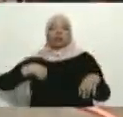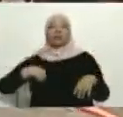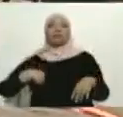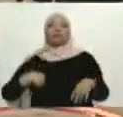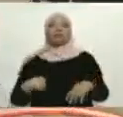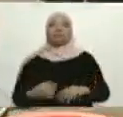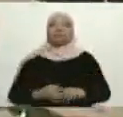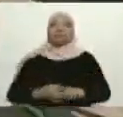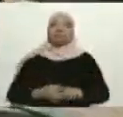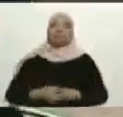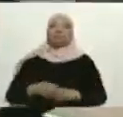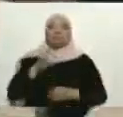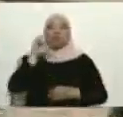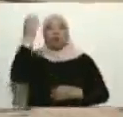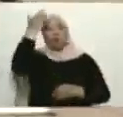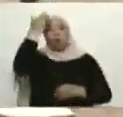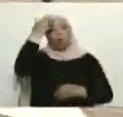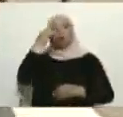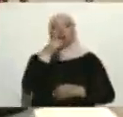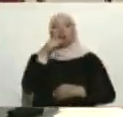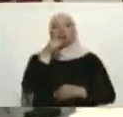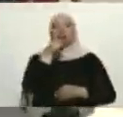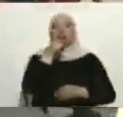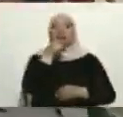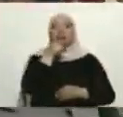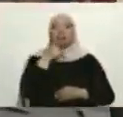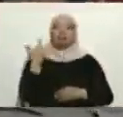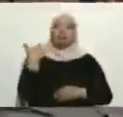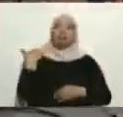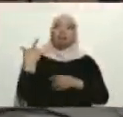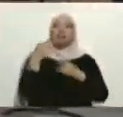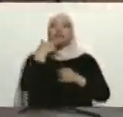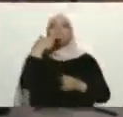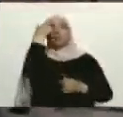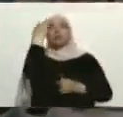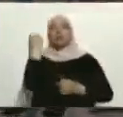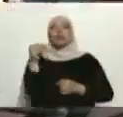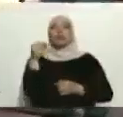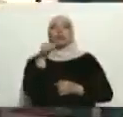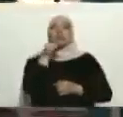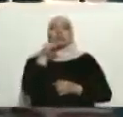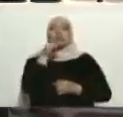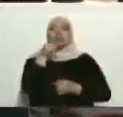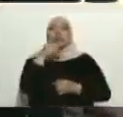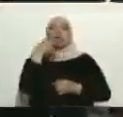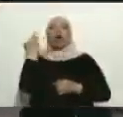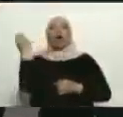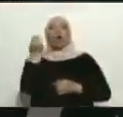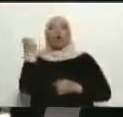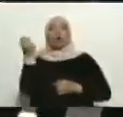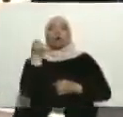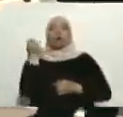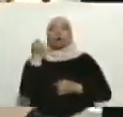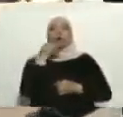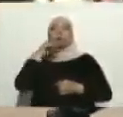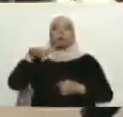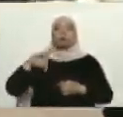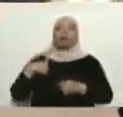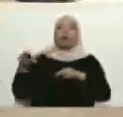de las madrinas adulto mayor también El padrino del adulto mayor la madrina Juvenil y las madrinas